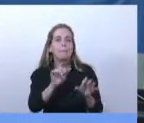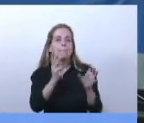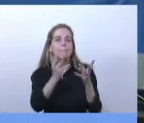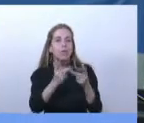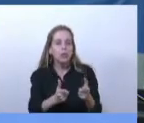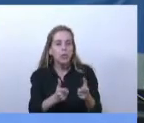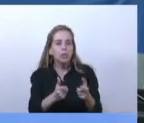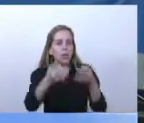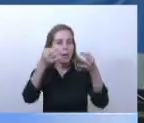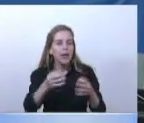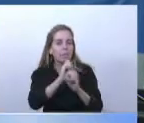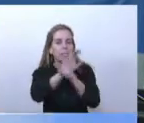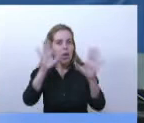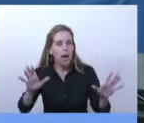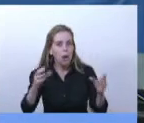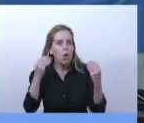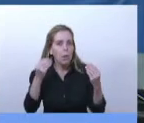cosas por su nombre